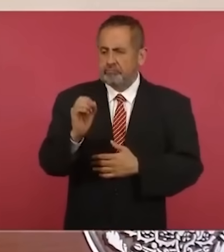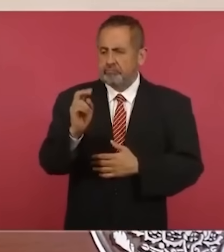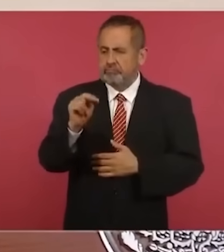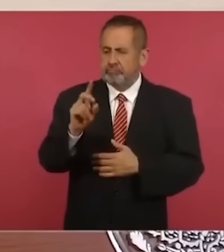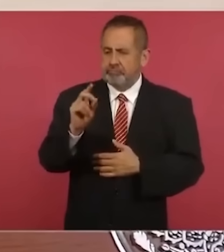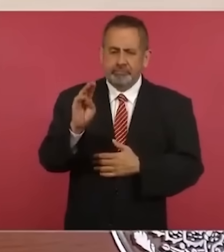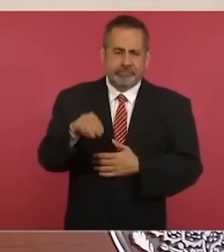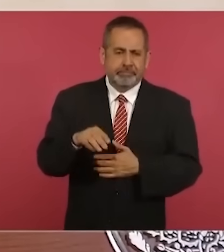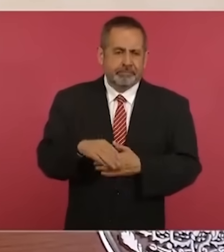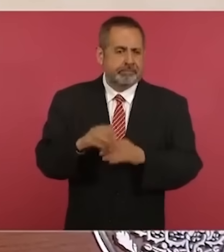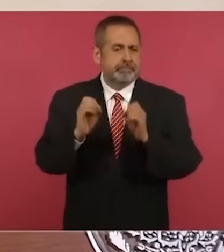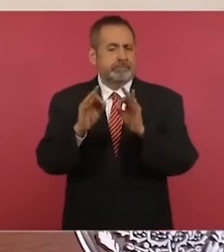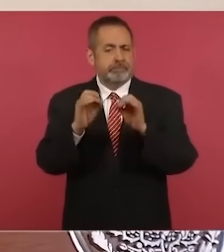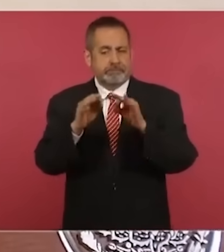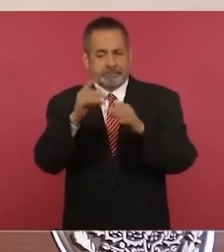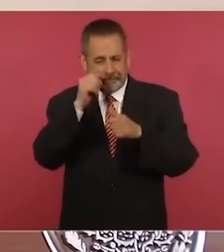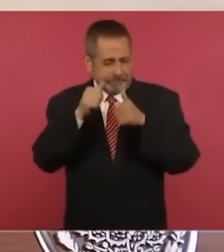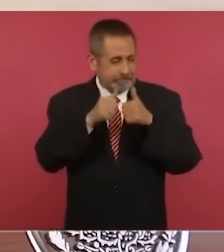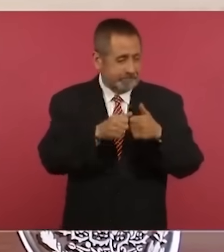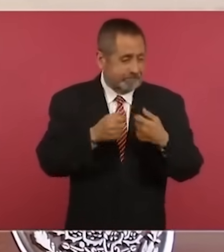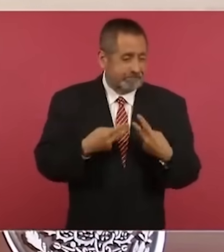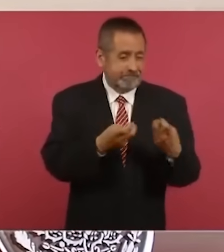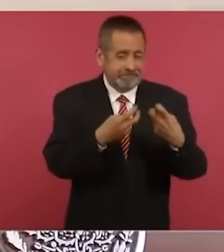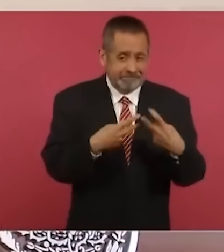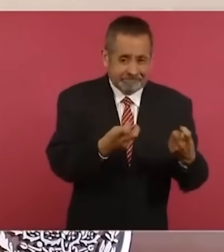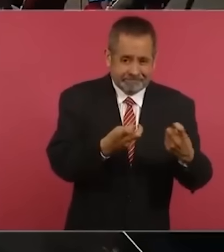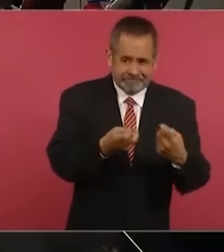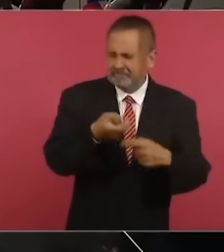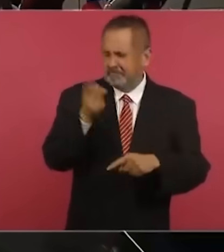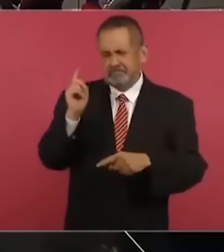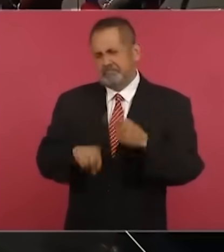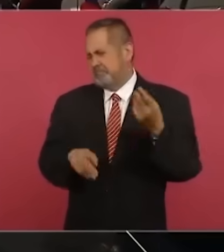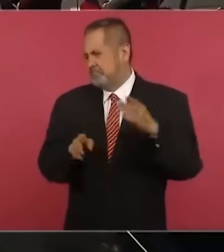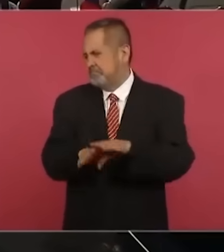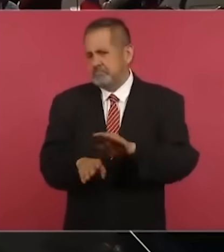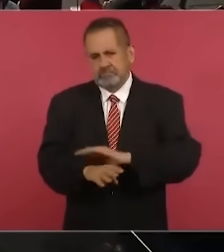esta oficina para la tranza,